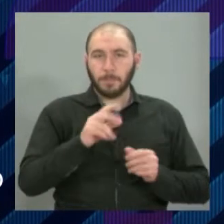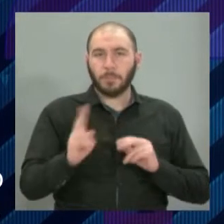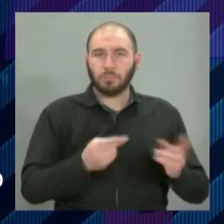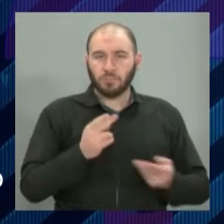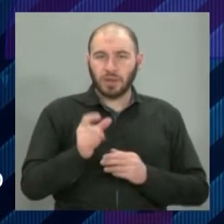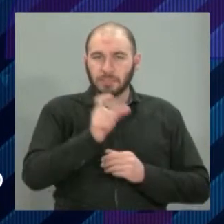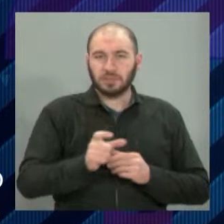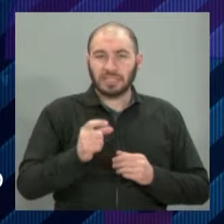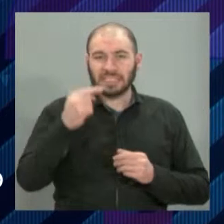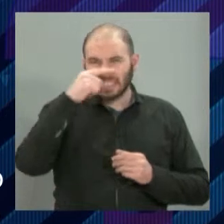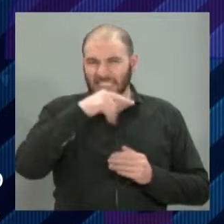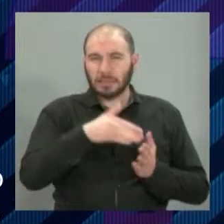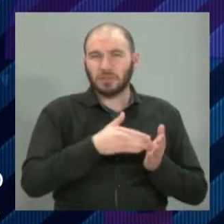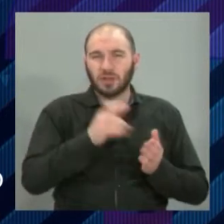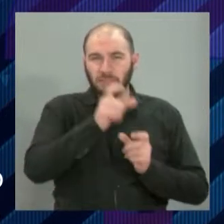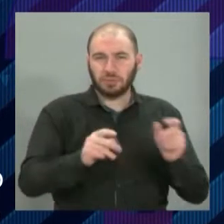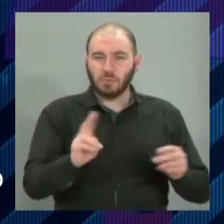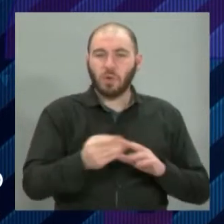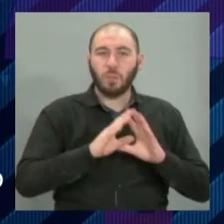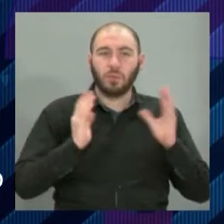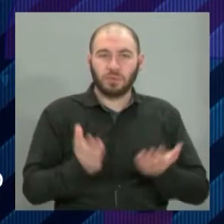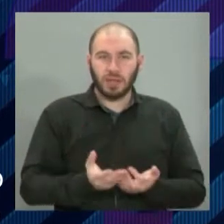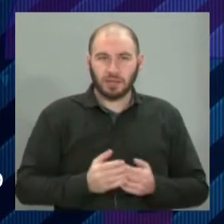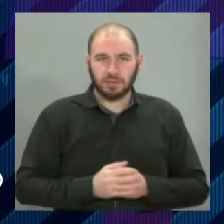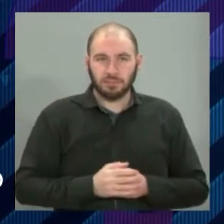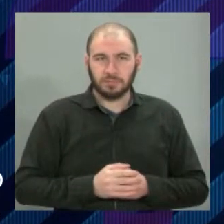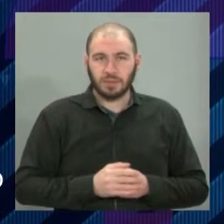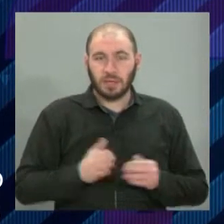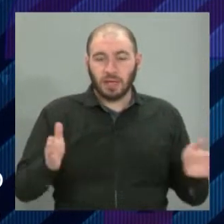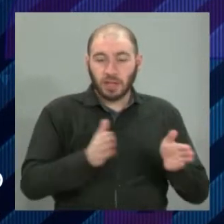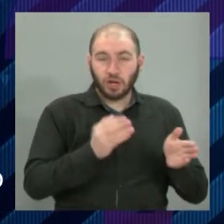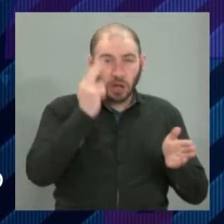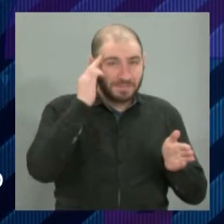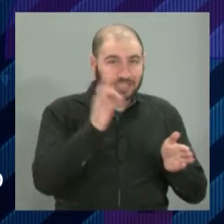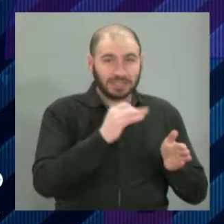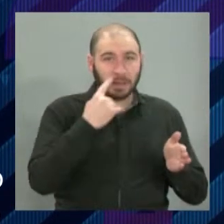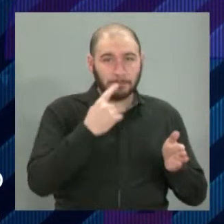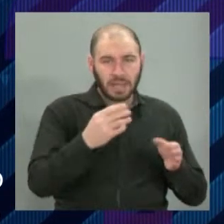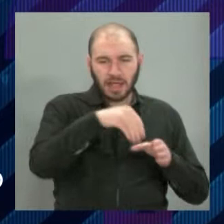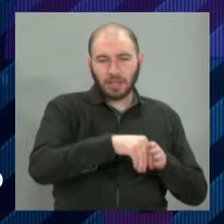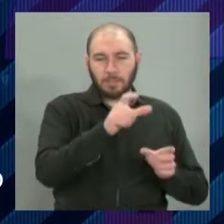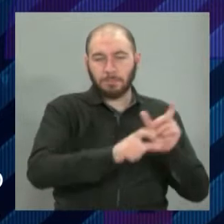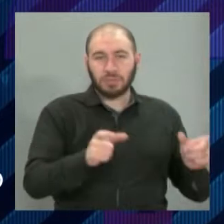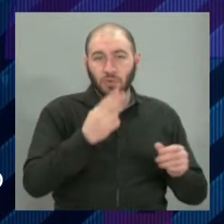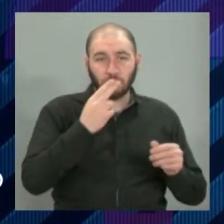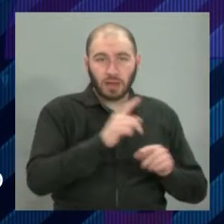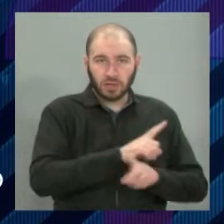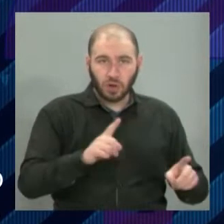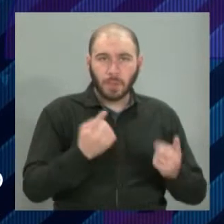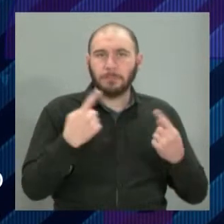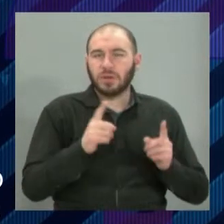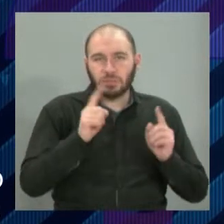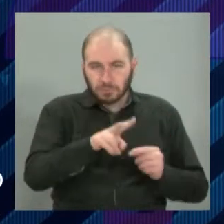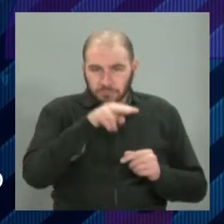la muerte de 7 millones de personas en el mundo, de las cuales 900.000 corresponden a personas no fumadoras, pero